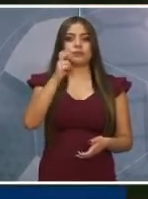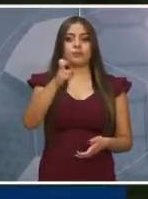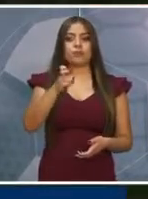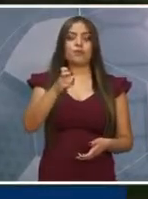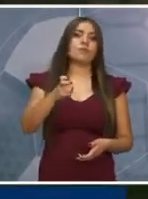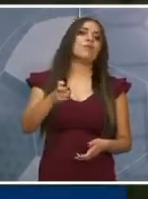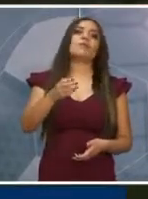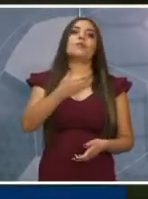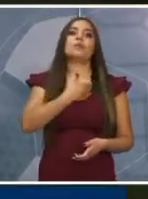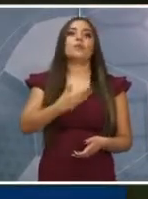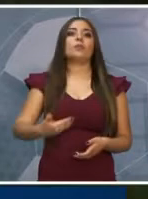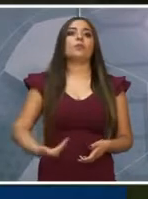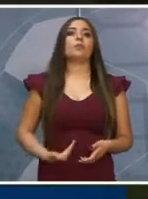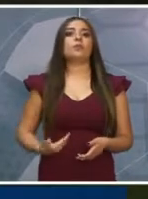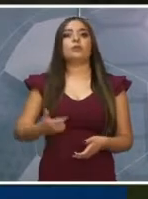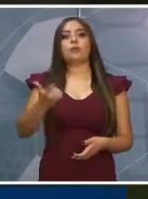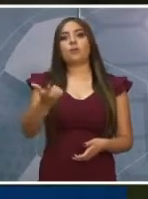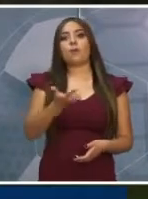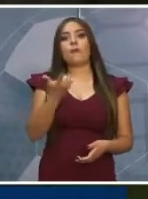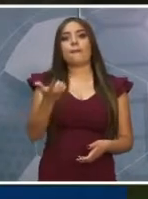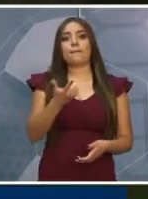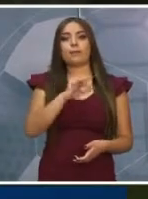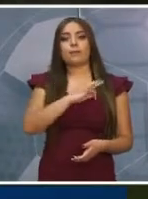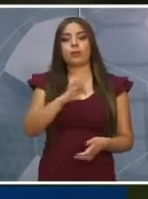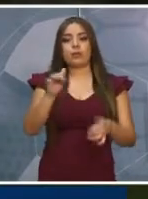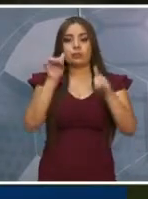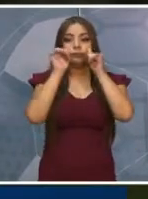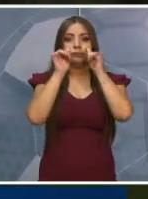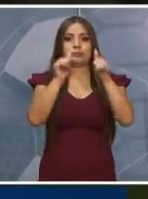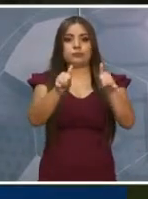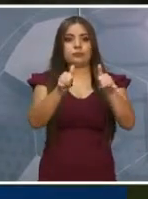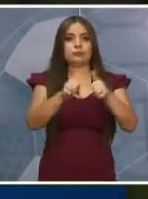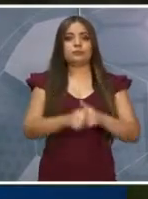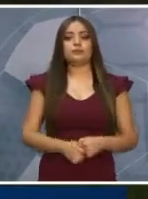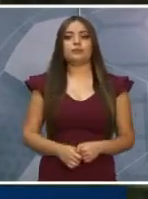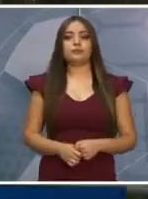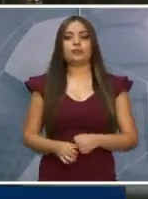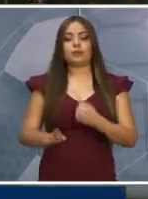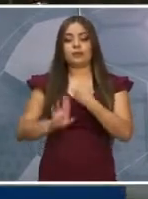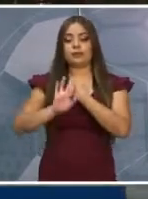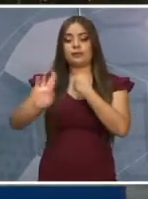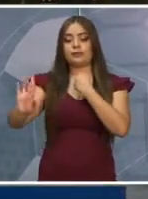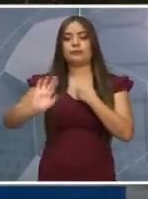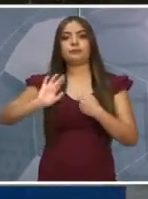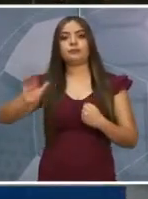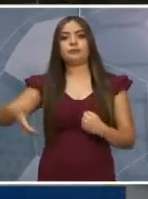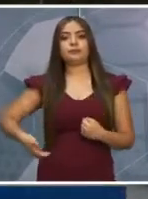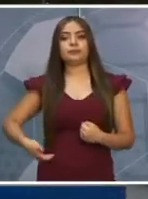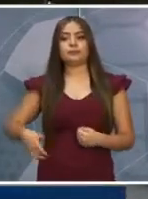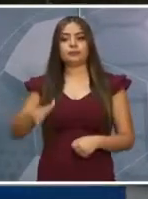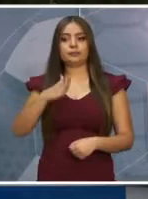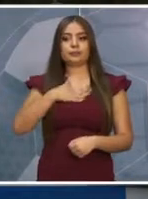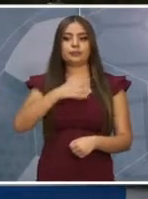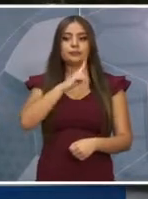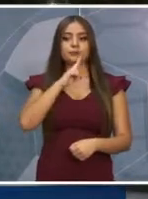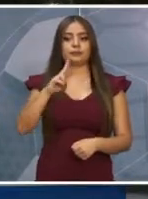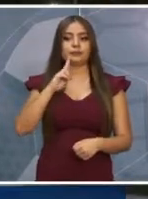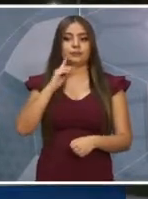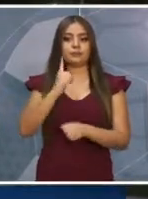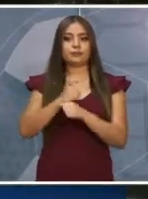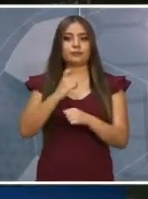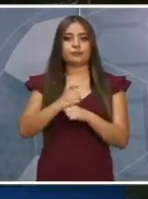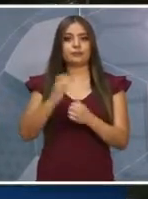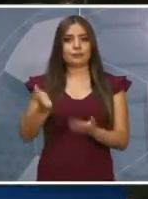Gómez Palacio puedan atenderlo y evitar una tragedia. Valeria, mi primer reporte, regreso contigo al estudio.